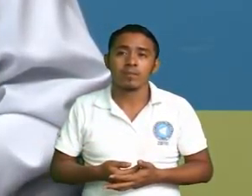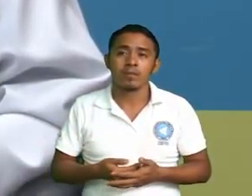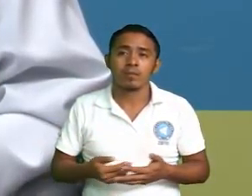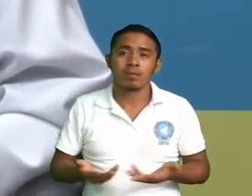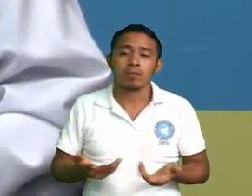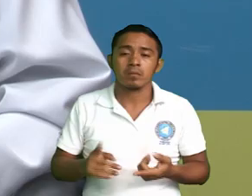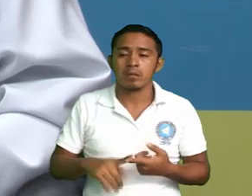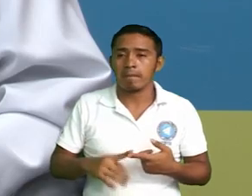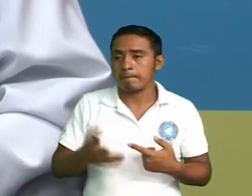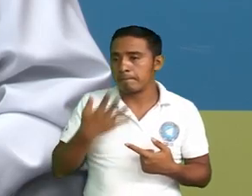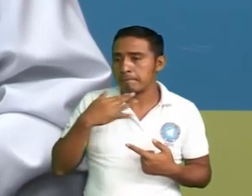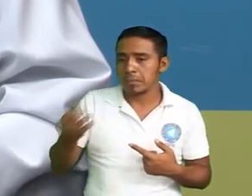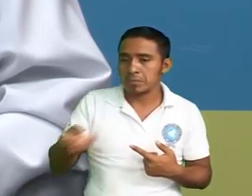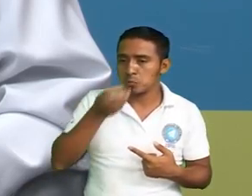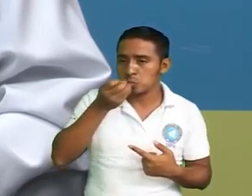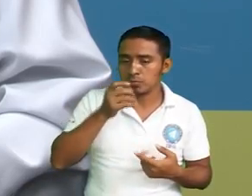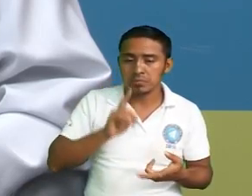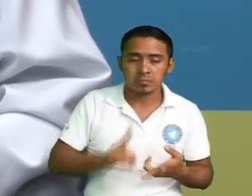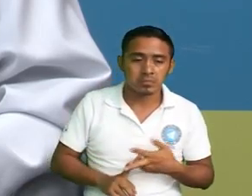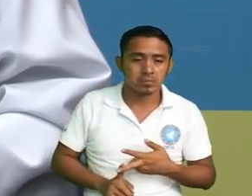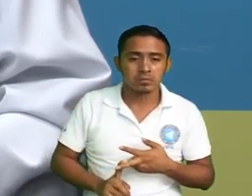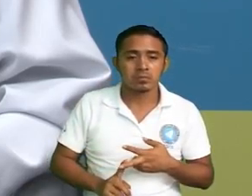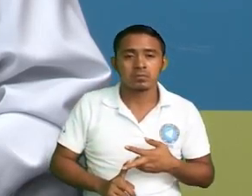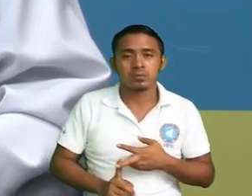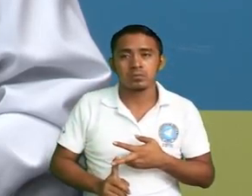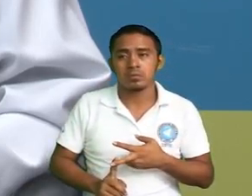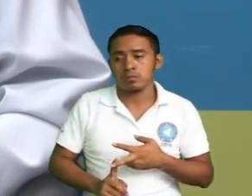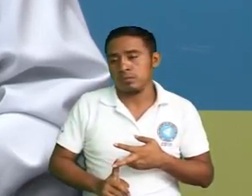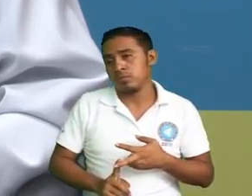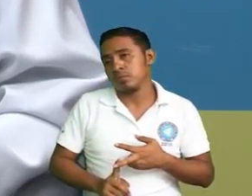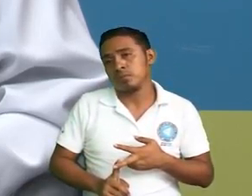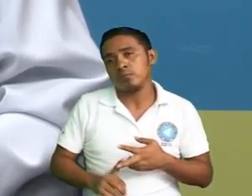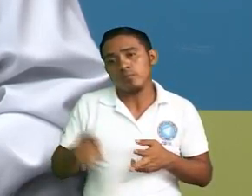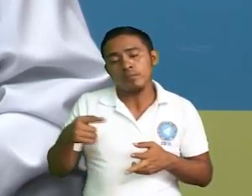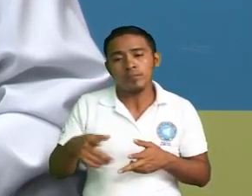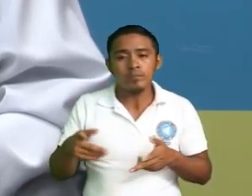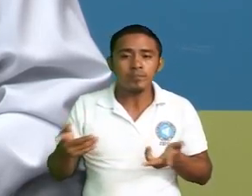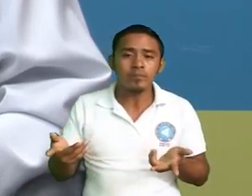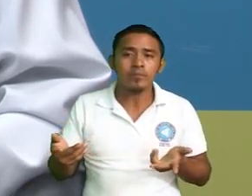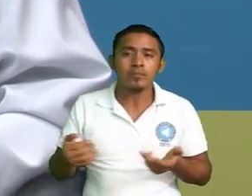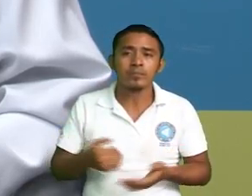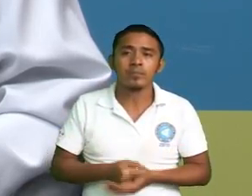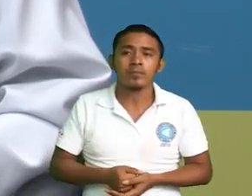mala nutrición, ¿verdad? Y por lo tanto